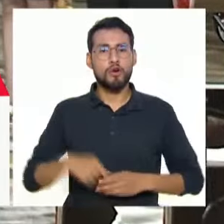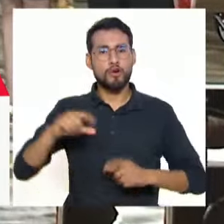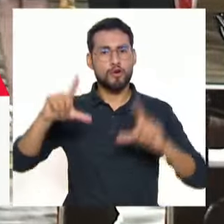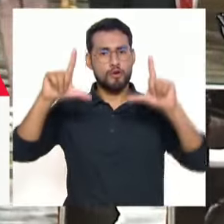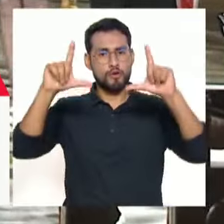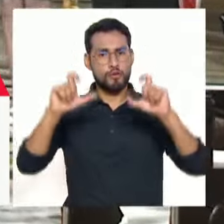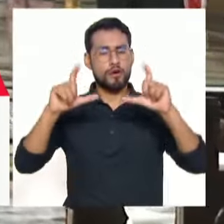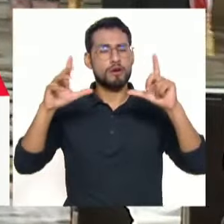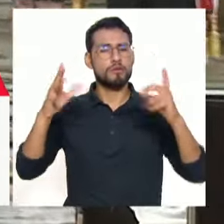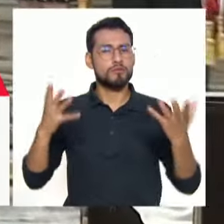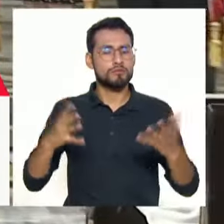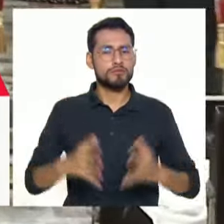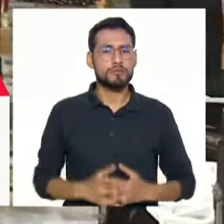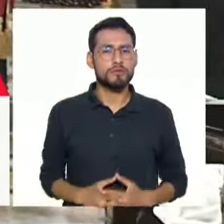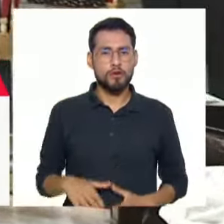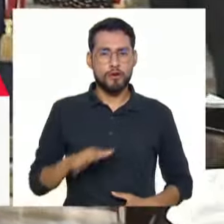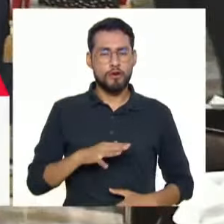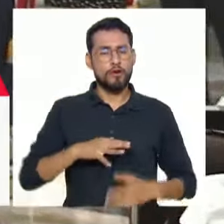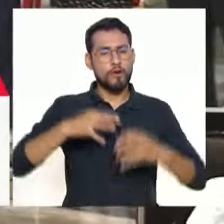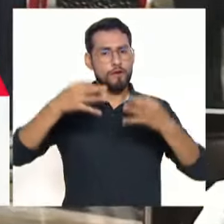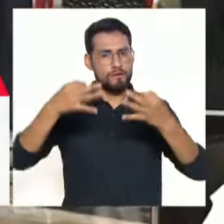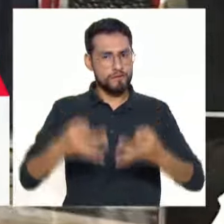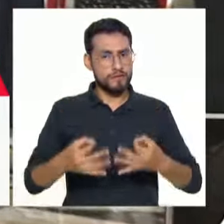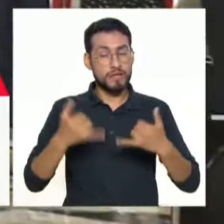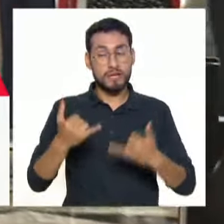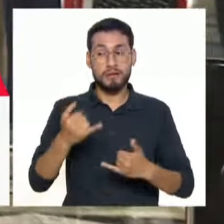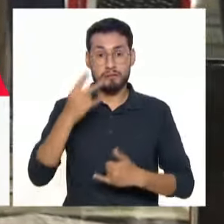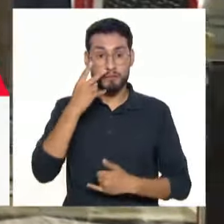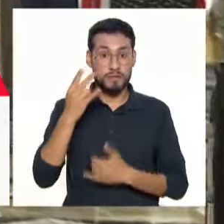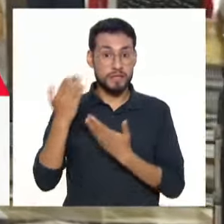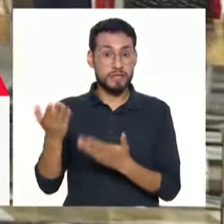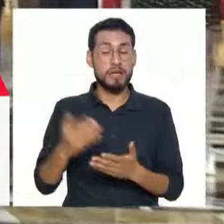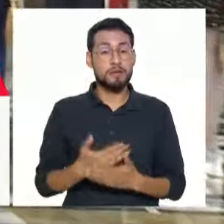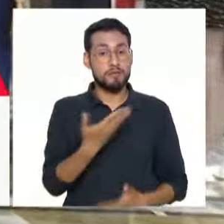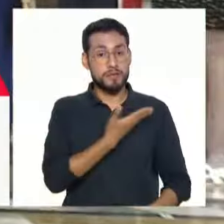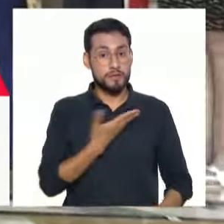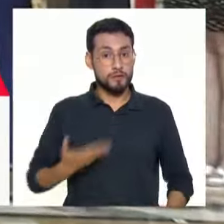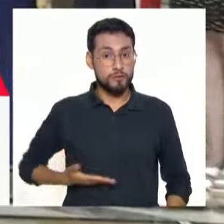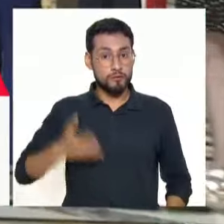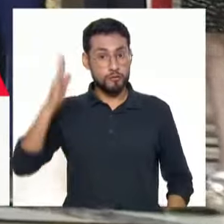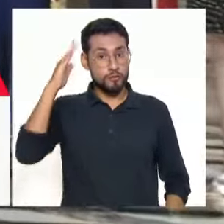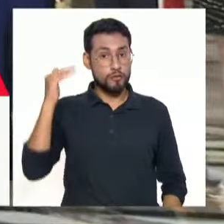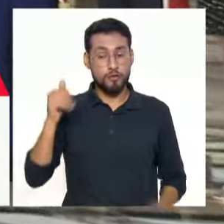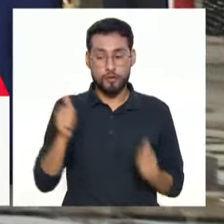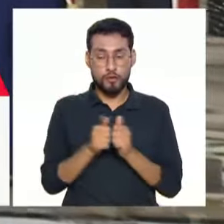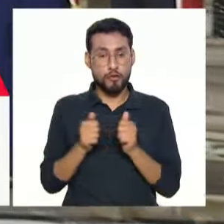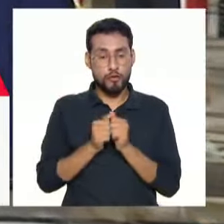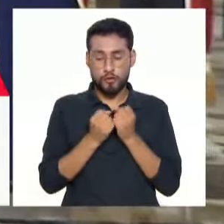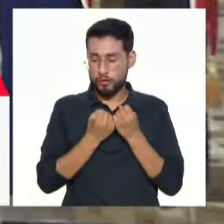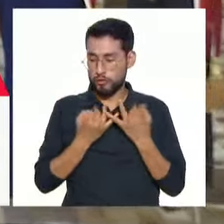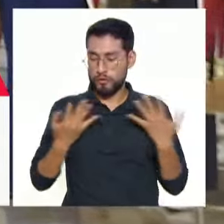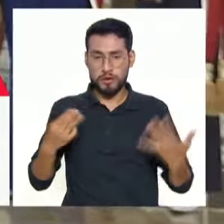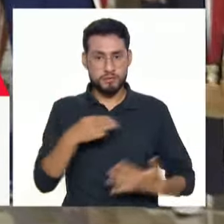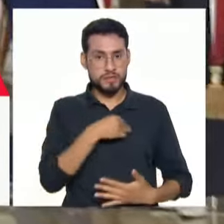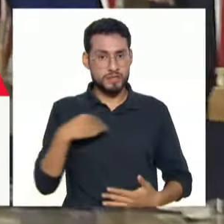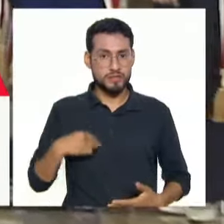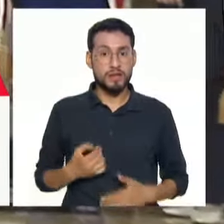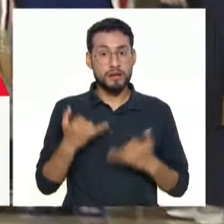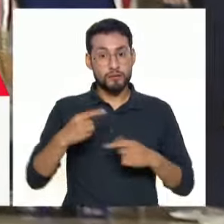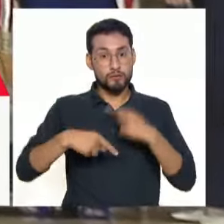esta fotografía oficial, y ahí podemos observar a la presidenta Dina Boluarte al lado de todo el gabinete